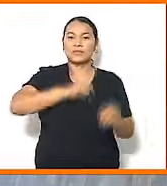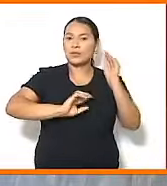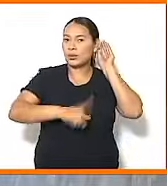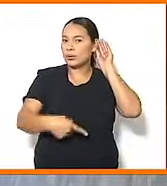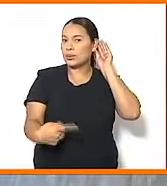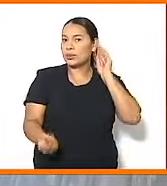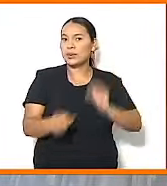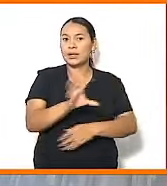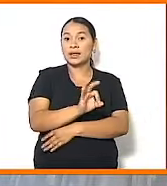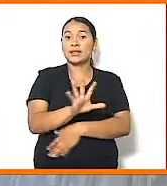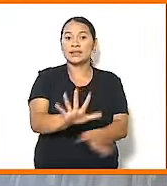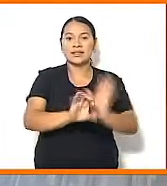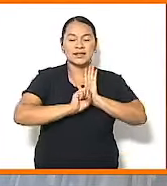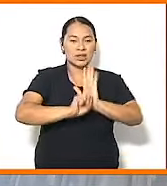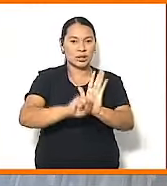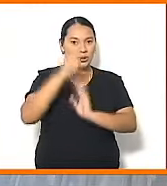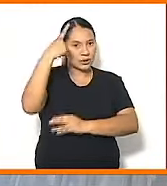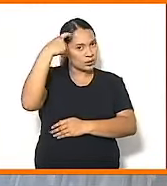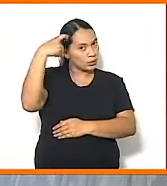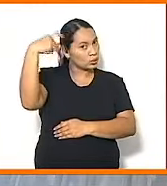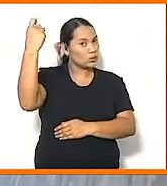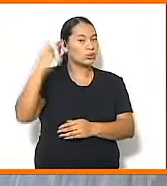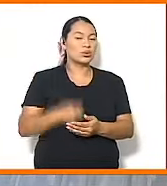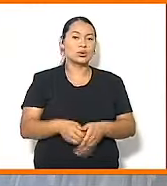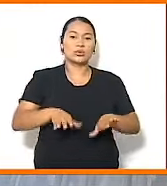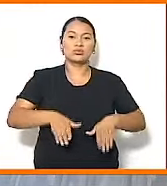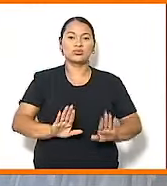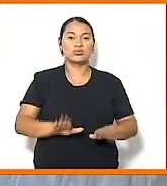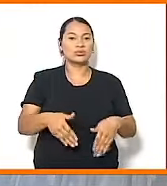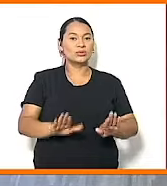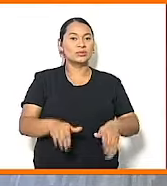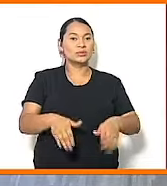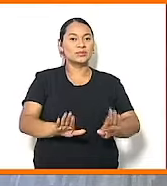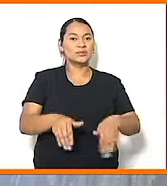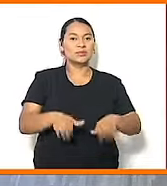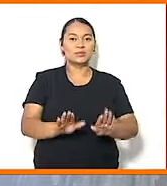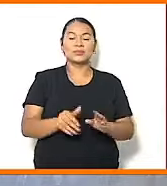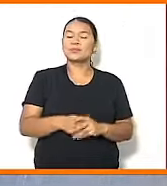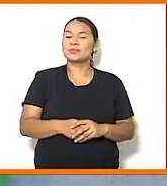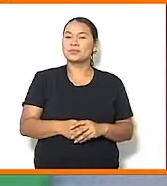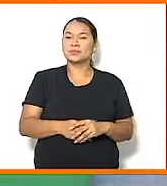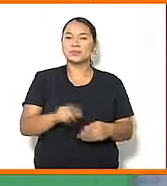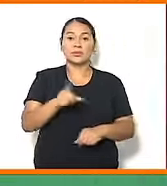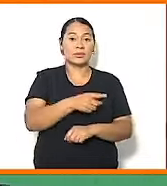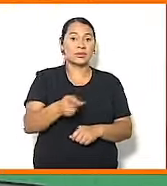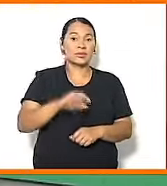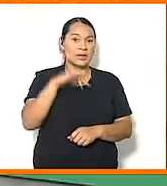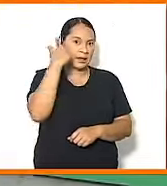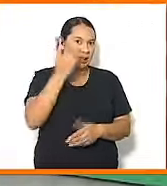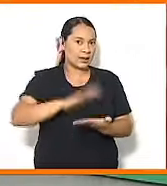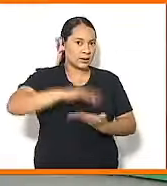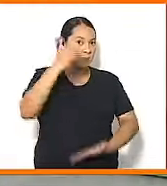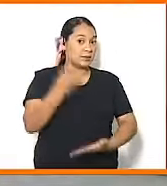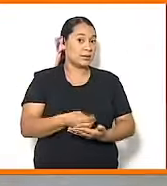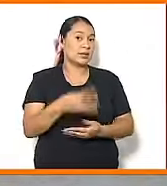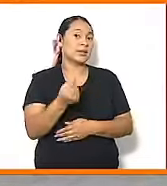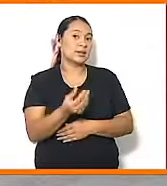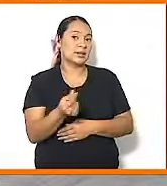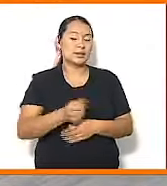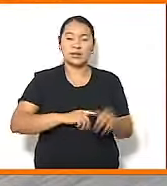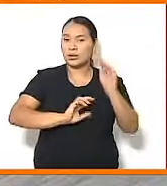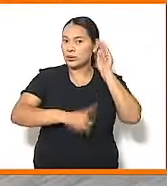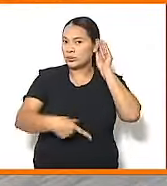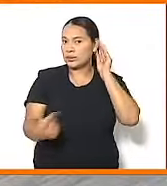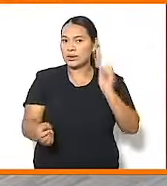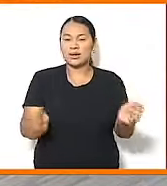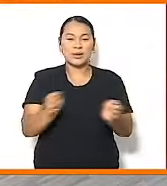el 95, con su símbolo de sueños costurera. Pero si quieres multiplicar tu jugada de diaria, acompáñame,